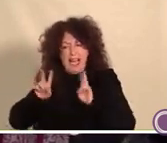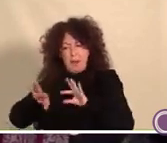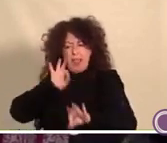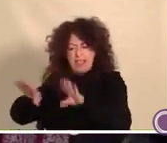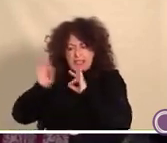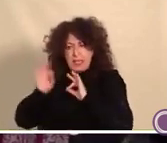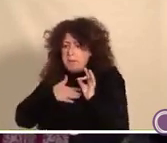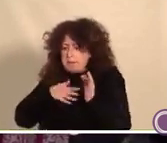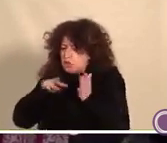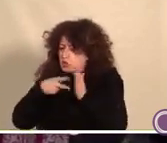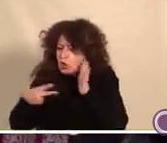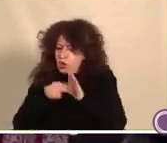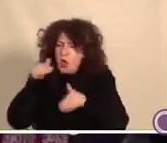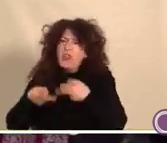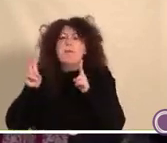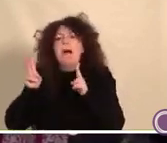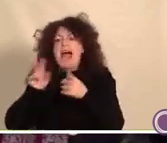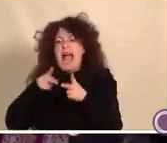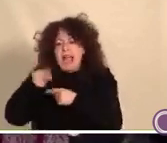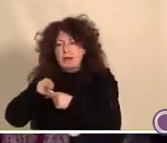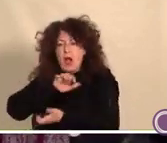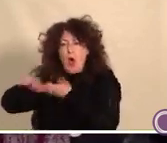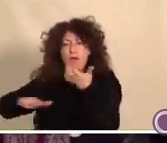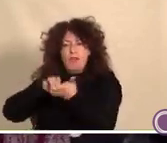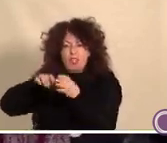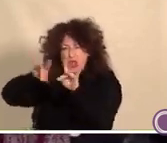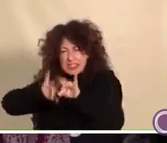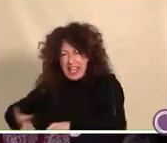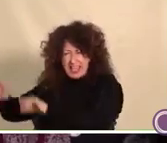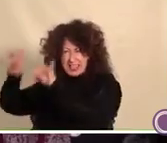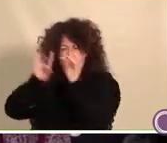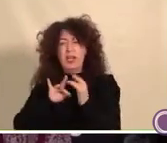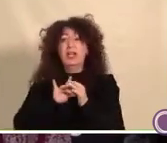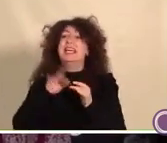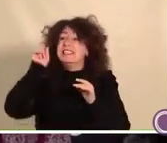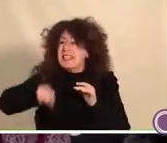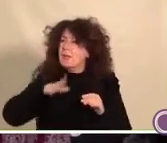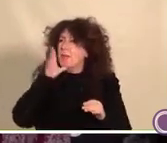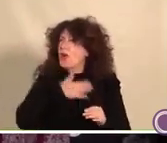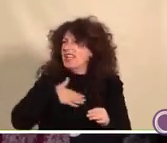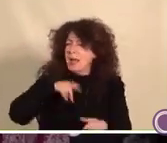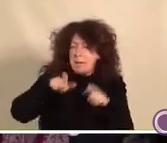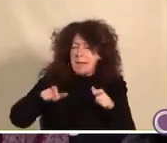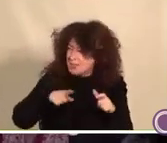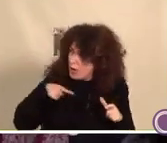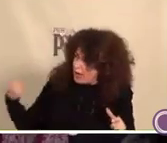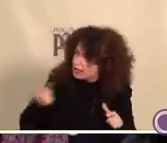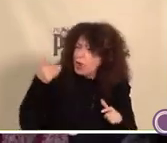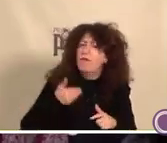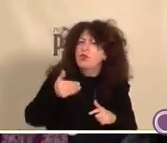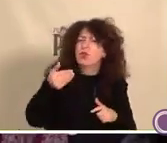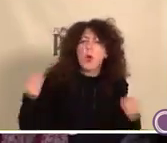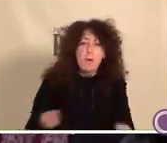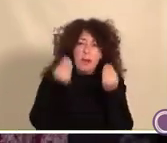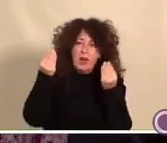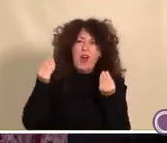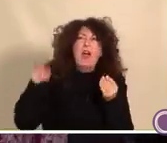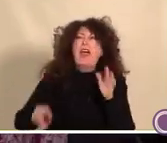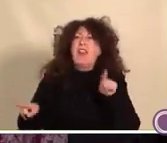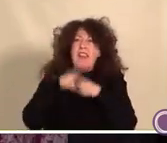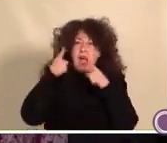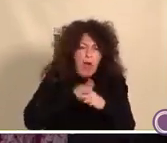democrática a los conflictos territoriales y porque queremos un futuro mejor para todas las personas vengan de donde vengan sean